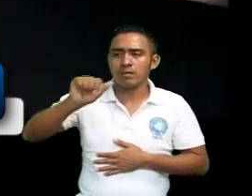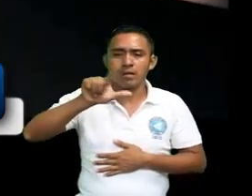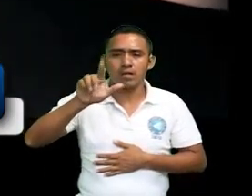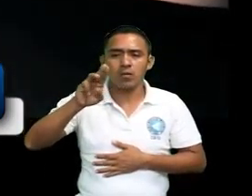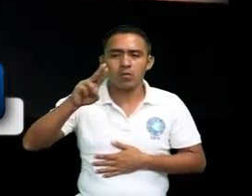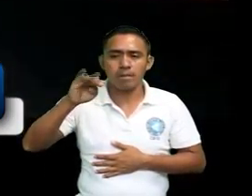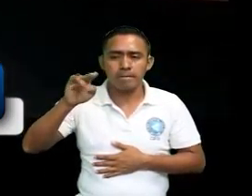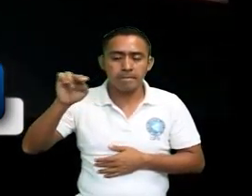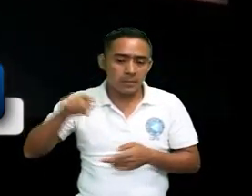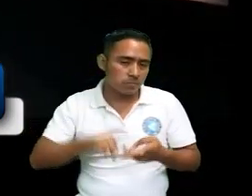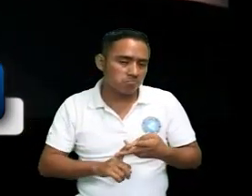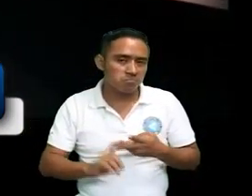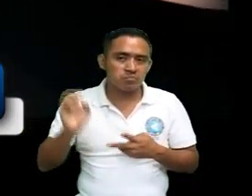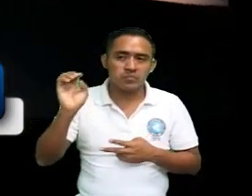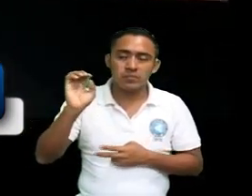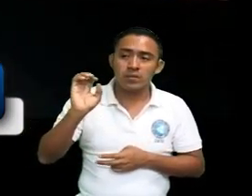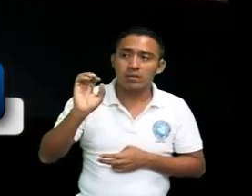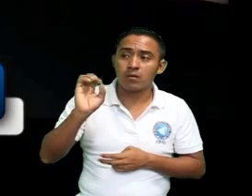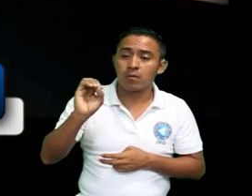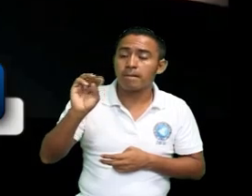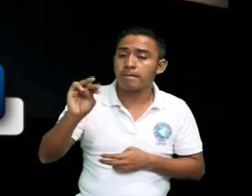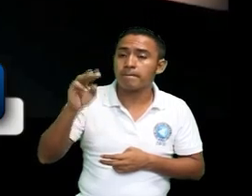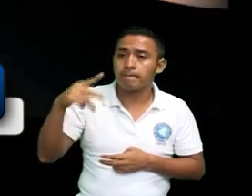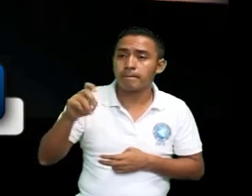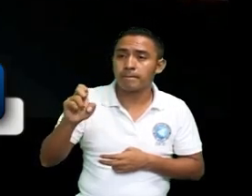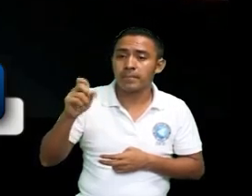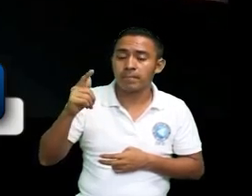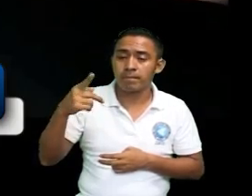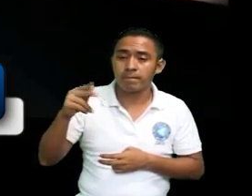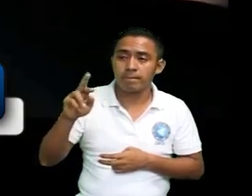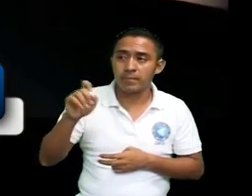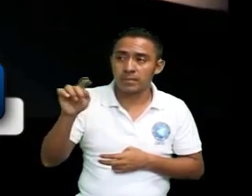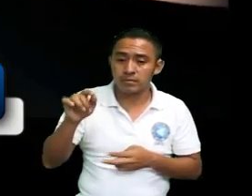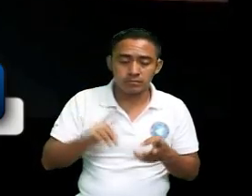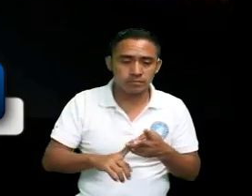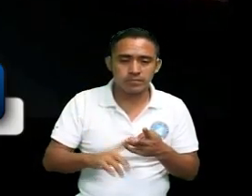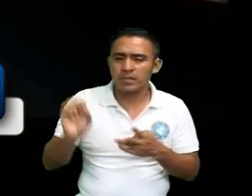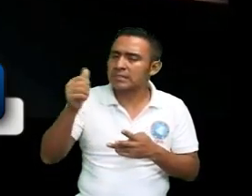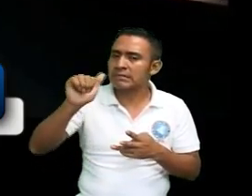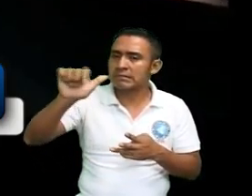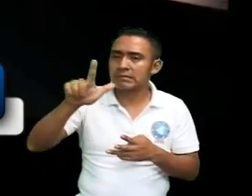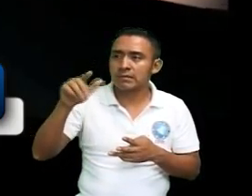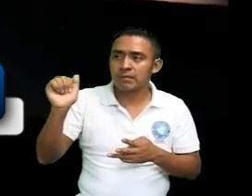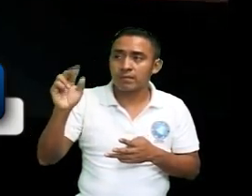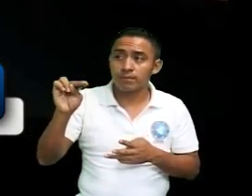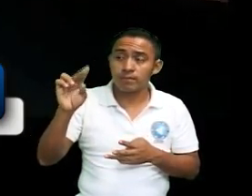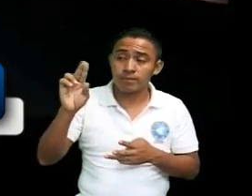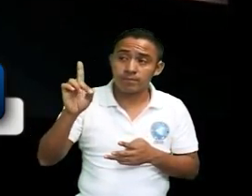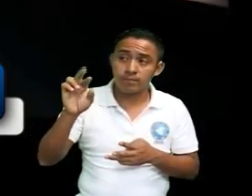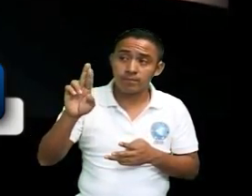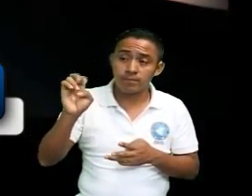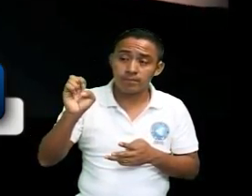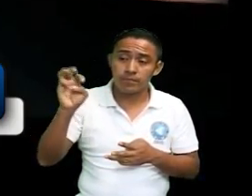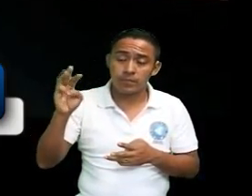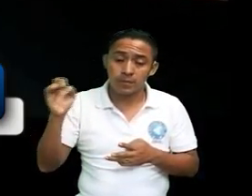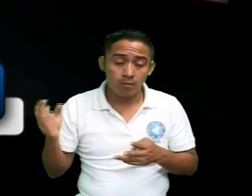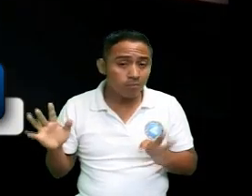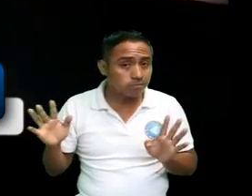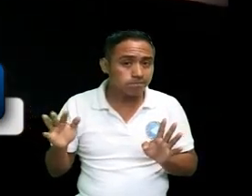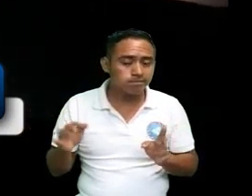esto metoprazol. Me cae súper bien la omeprazol, una salandrio, ¿verdad? Entonces, eso hace pues